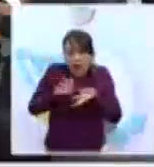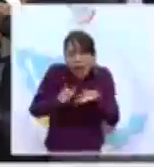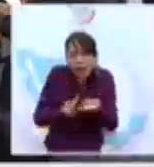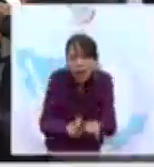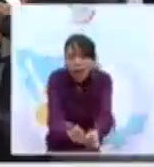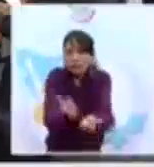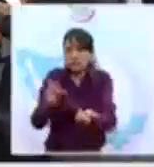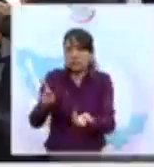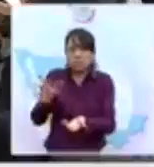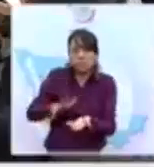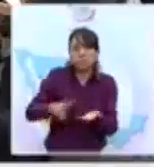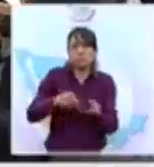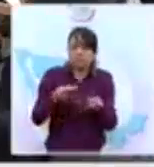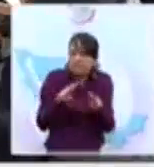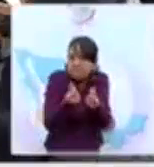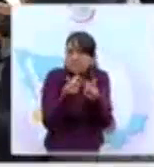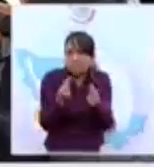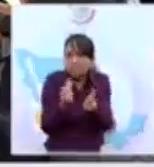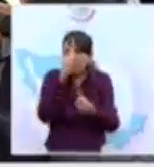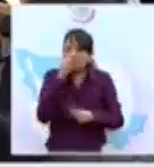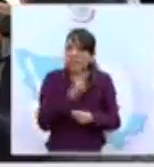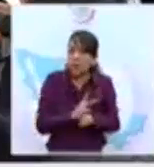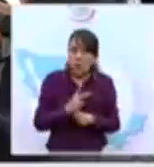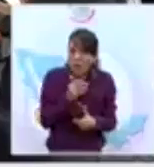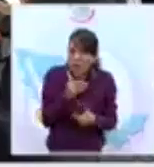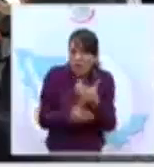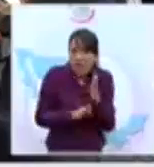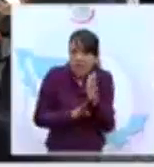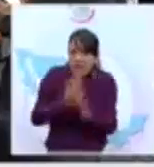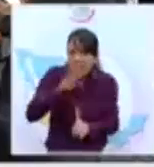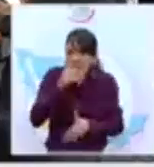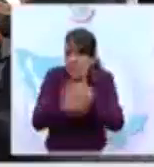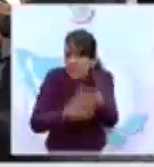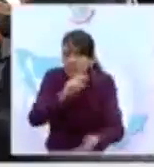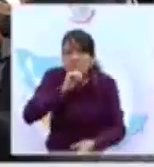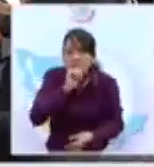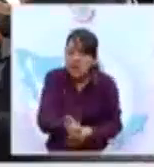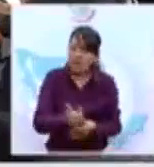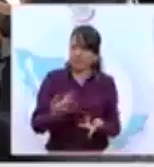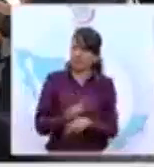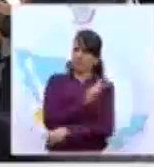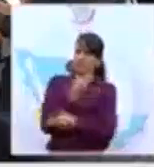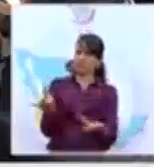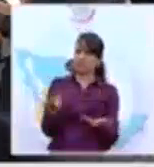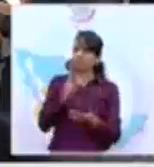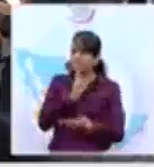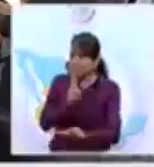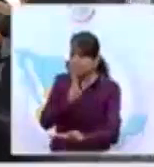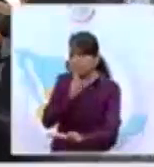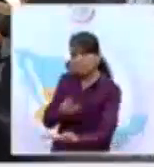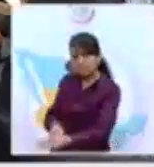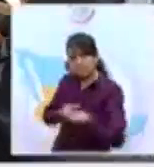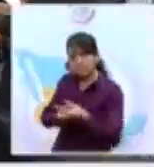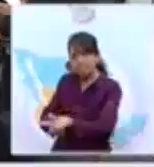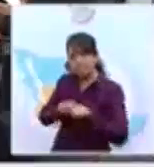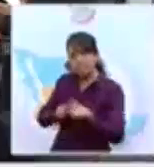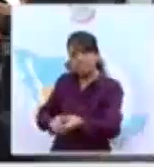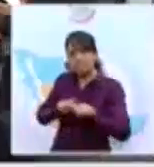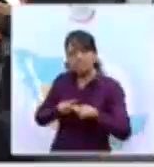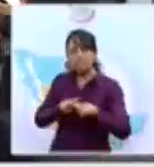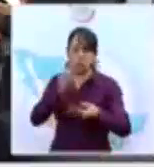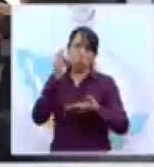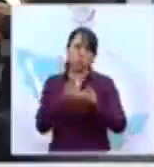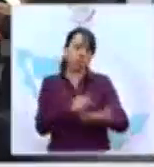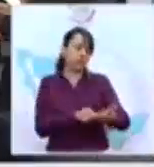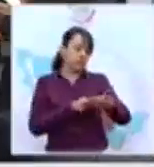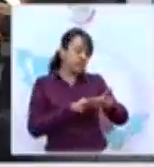pasando? ¿Qué uso se le ha dado a esos resultados? ¿Sí? Porque si vamos a tener resultados donde diga, no está bien lo